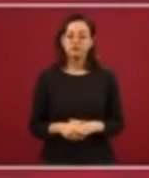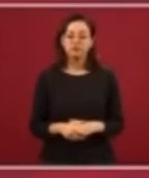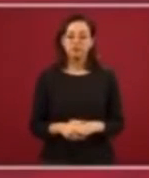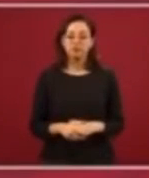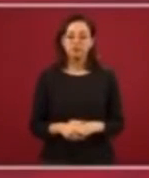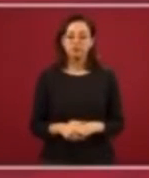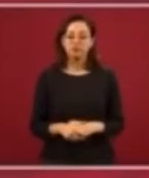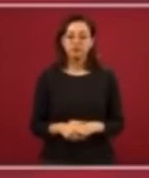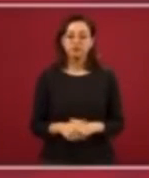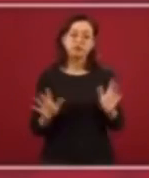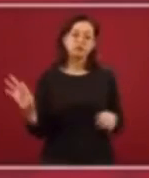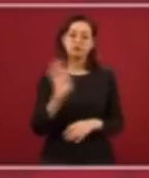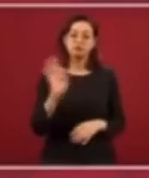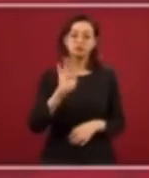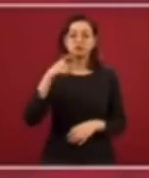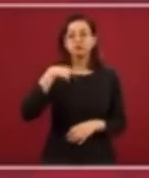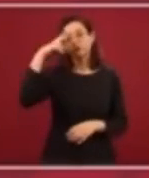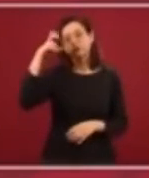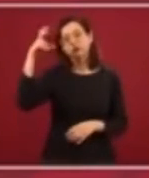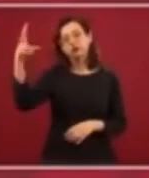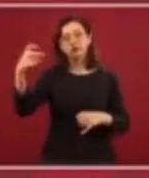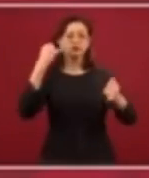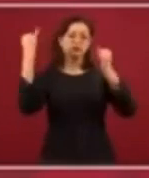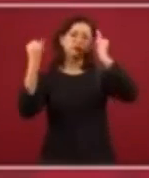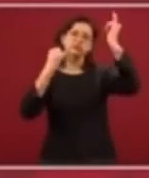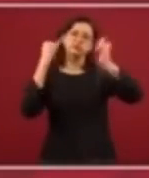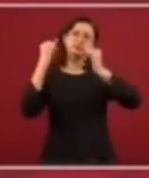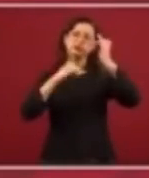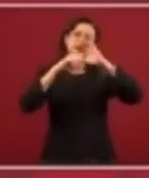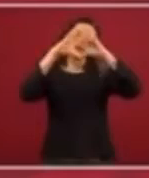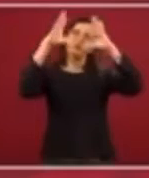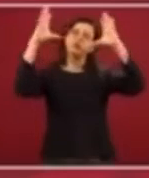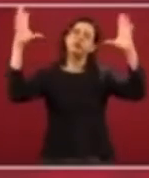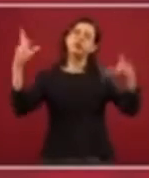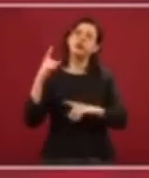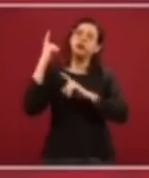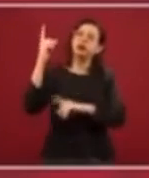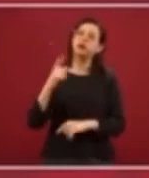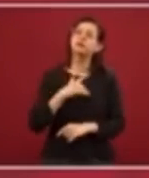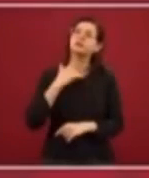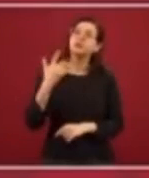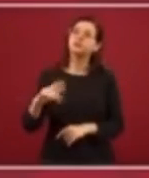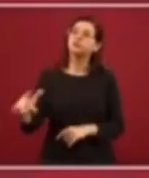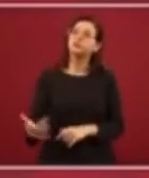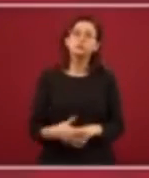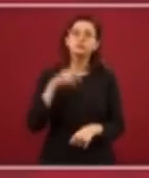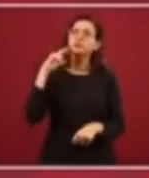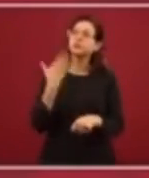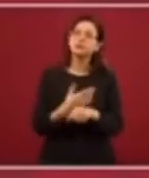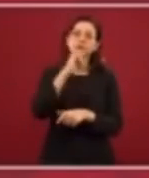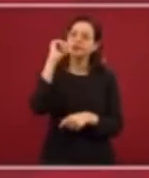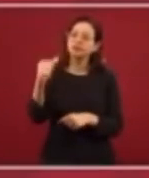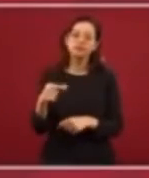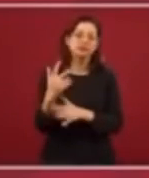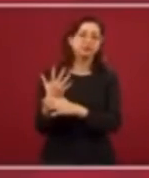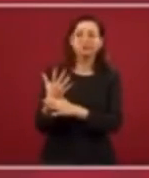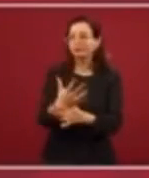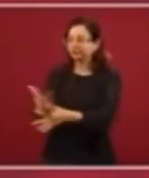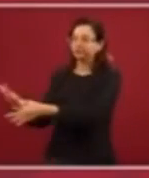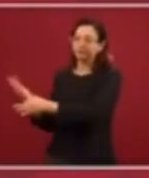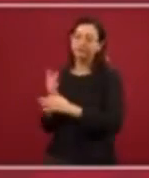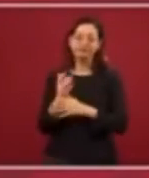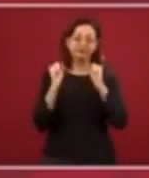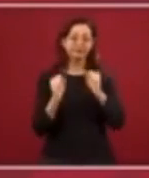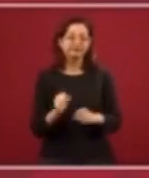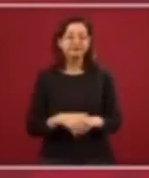Van a decir que soy un idealista, un soñador, romántico, quijote, irresponsable. Pero ¿saben